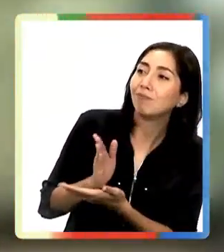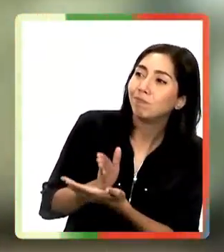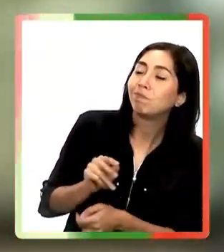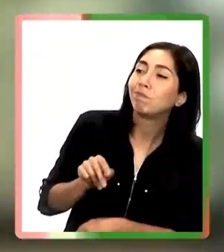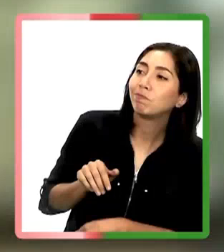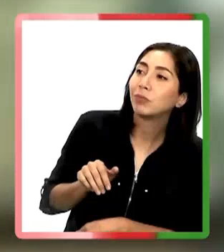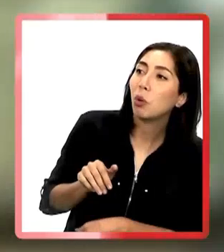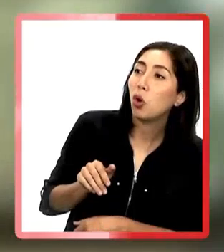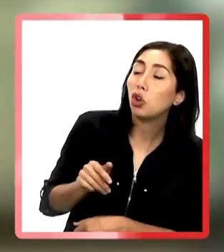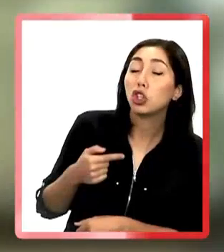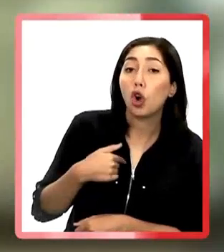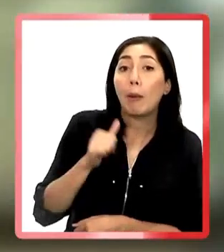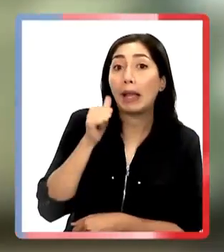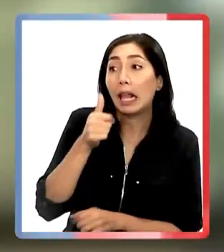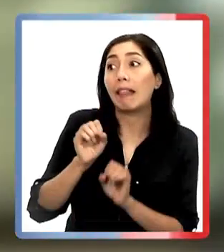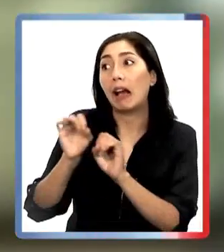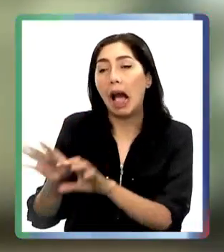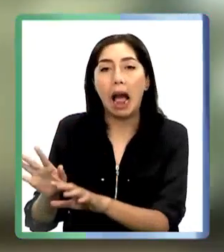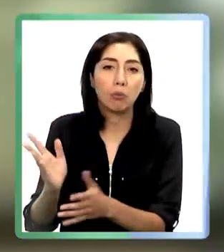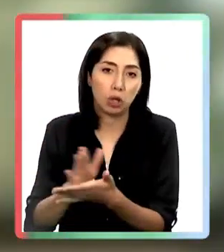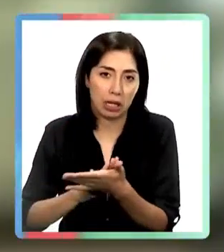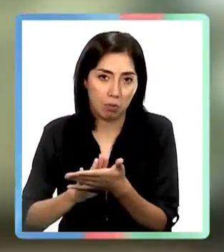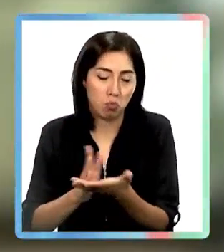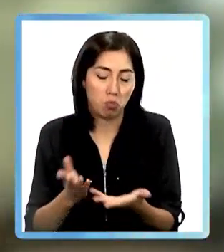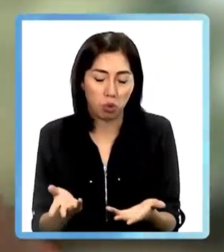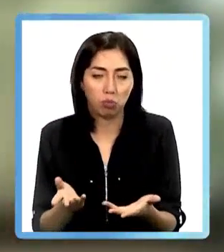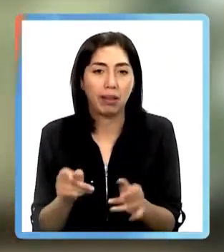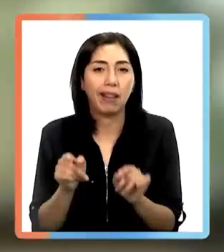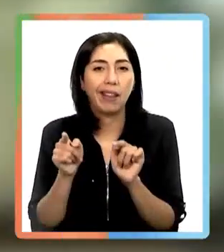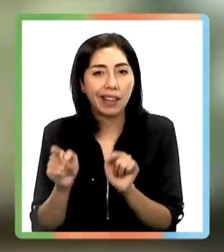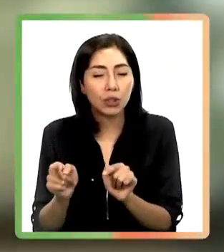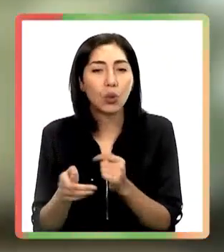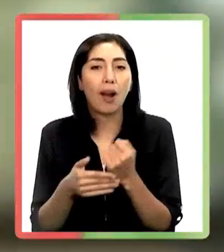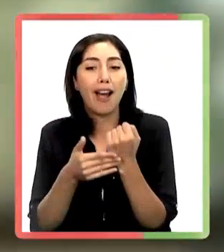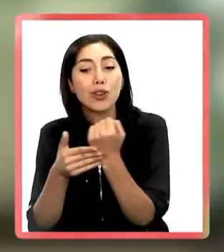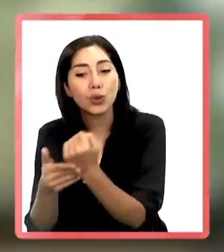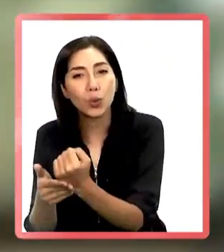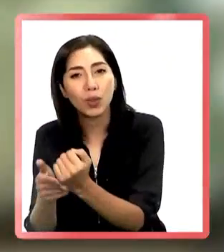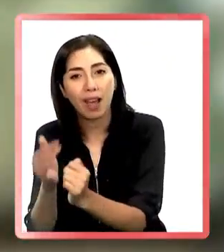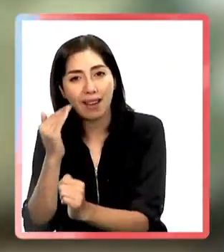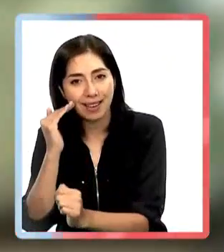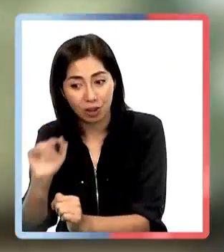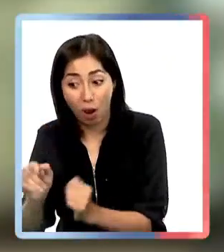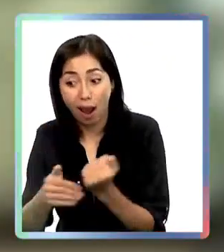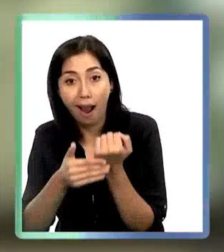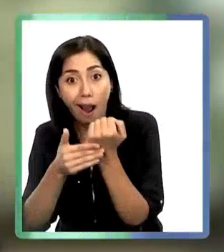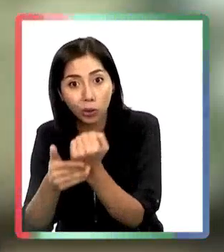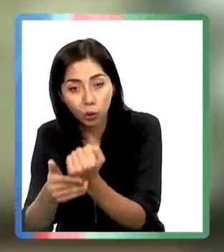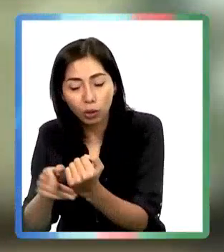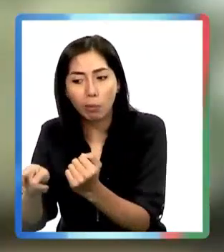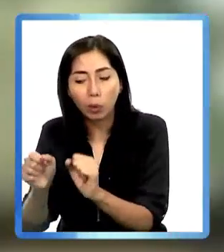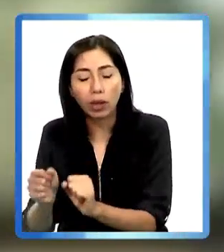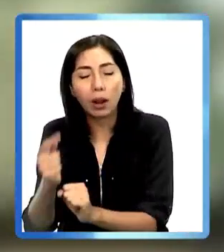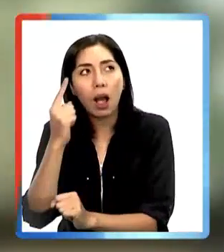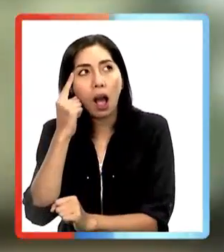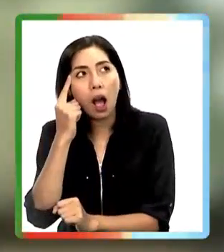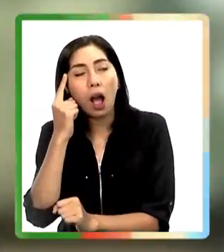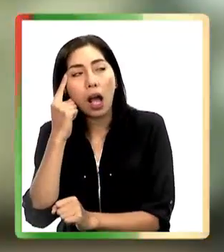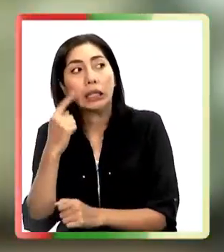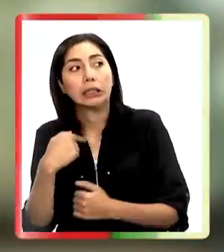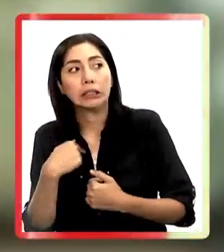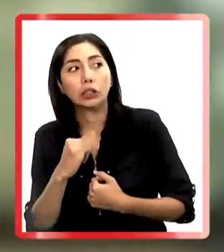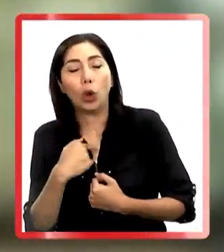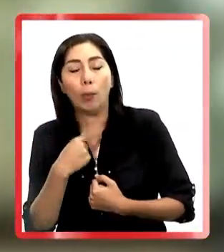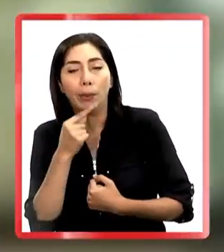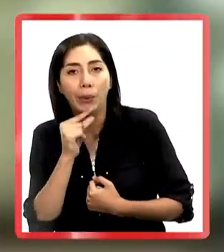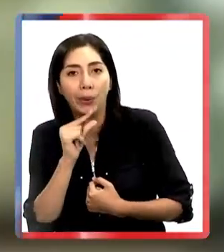aquí te voy a venir a dejar. Entonces, generar toda esa instancia ayudan al niño a hacerse